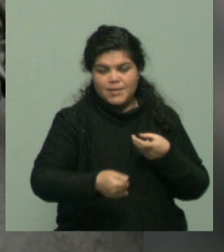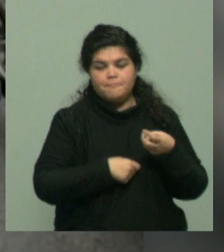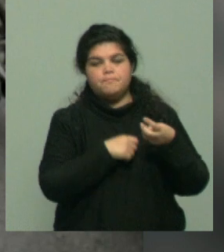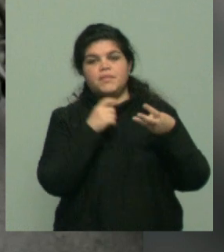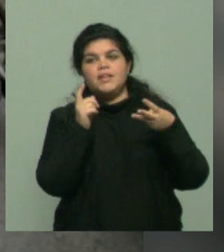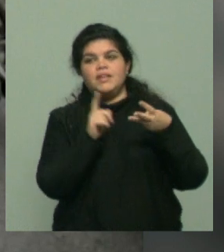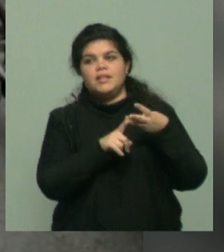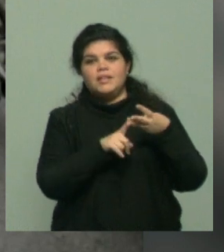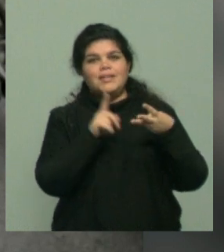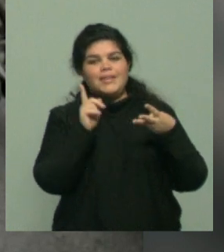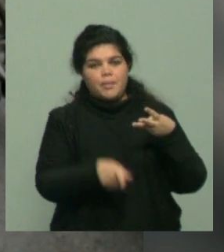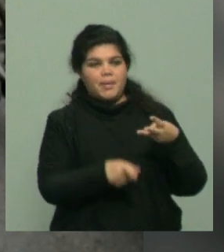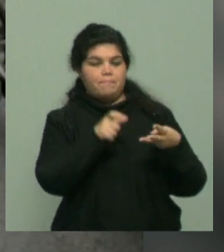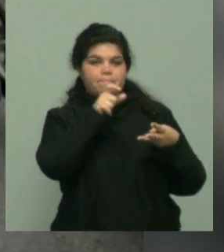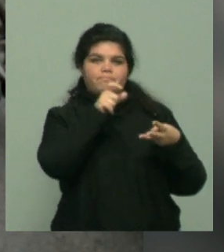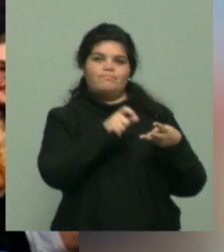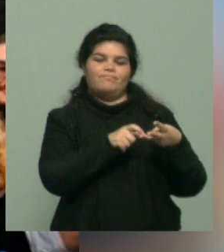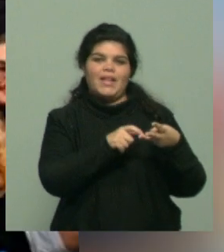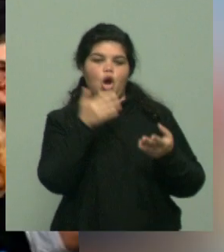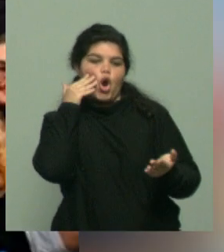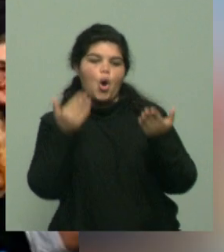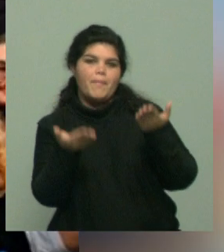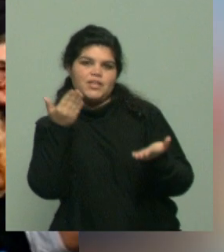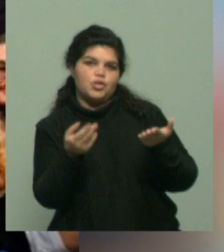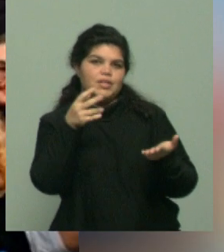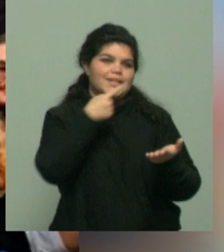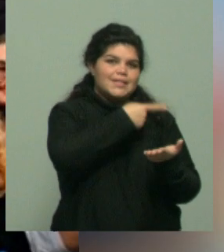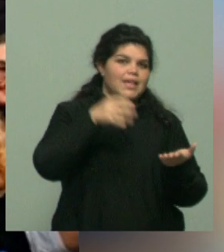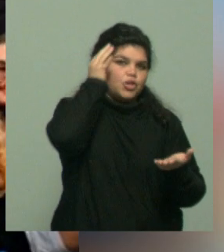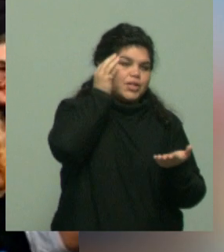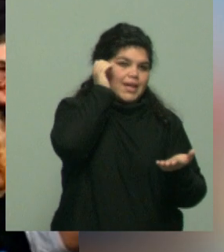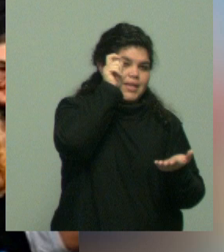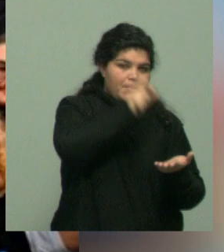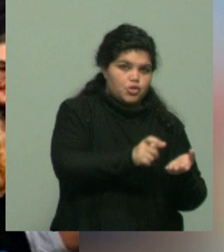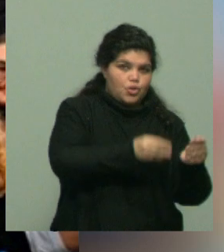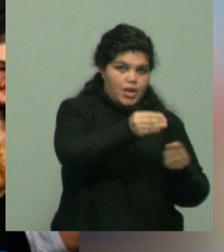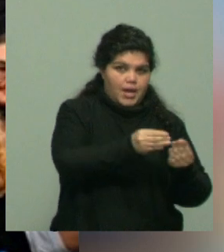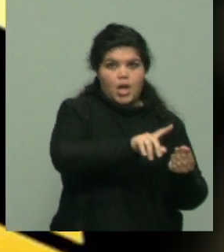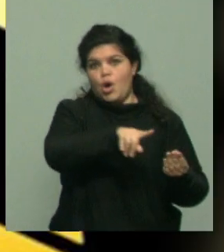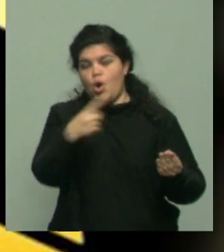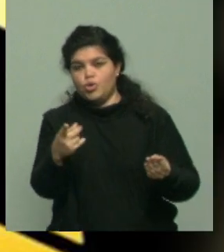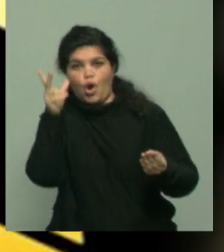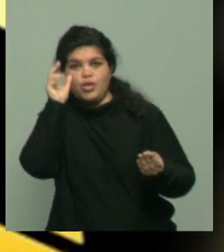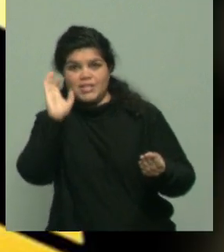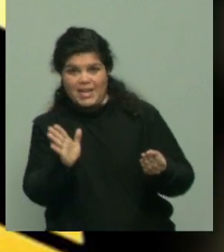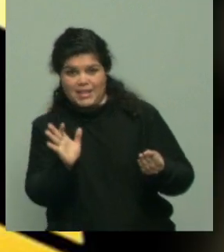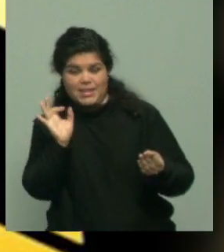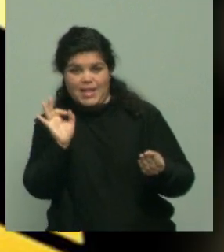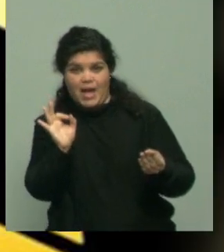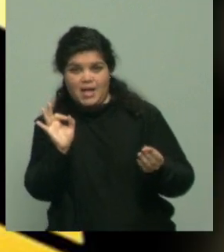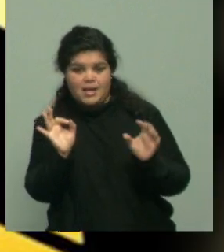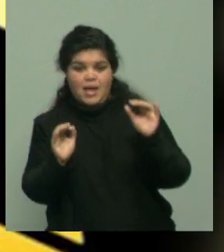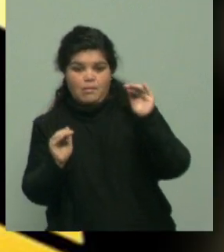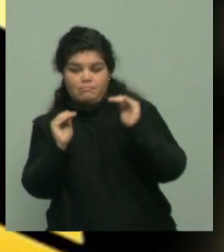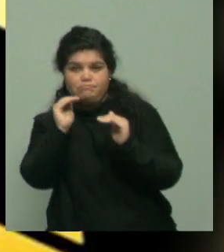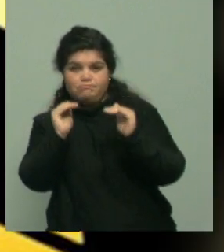los 130 pesos que le sale al empleador y los 80 que le llegan al empleado, si a eso le sumamos que para el empleado no es un gran valor tener